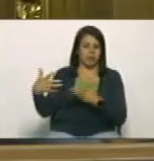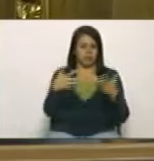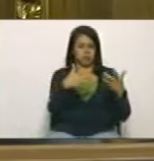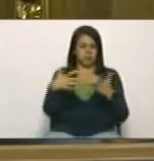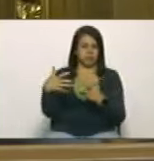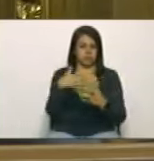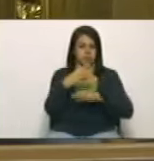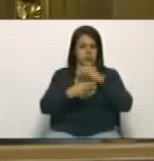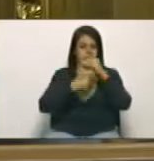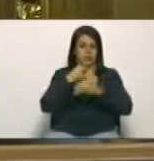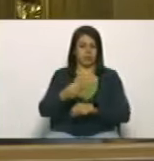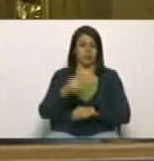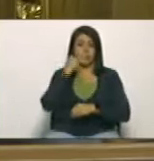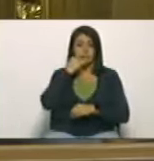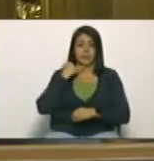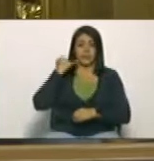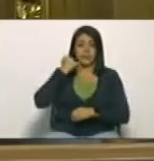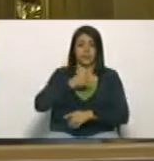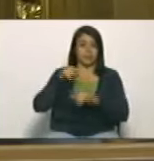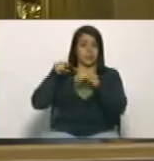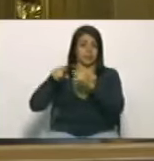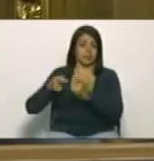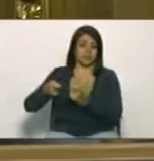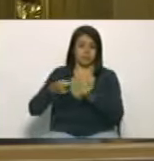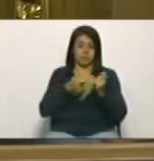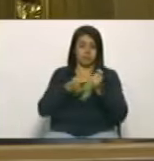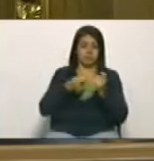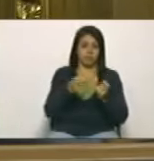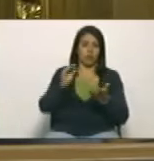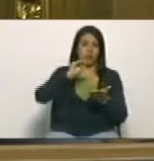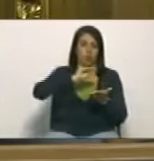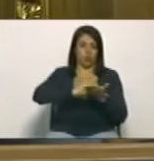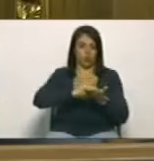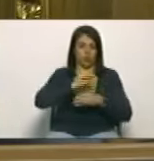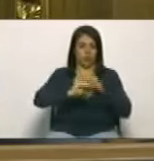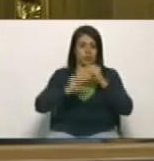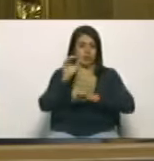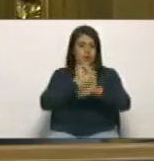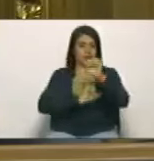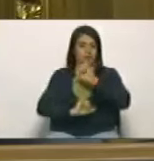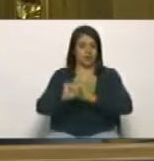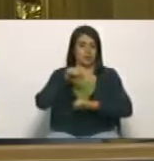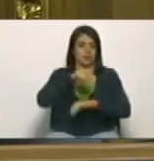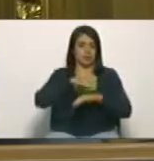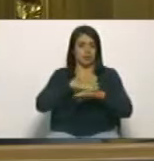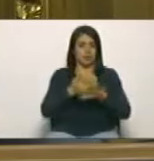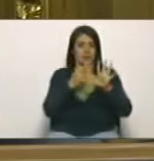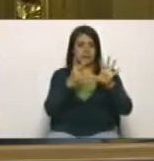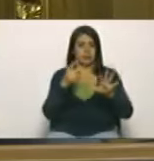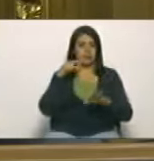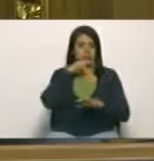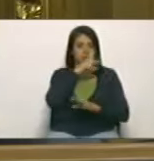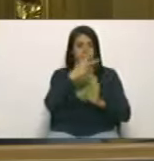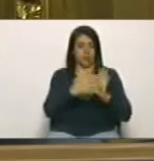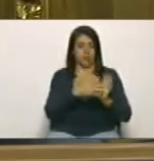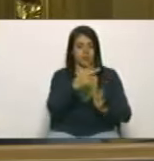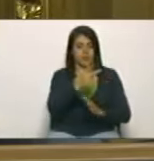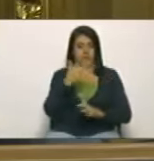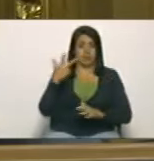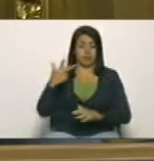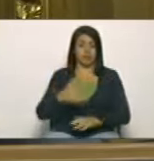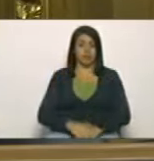ataques perpetrados por las fuerzas sionistas israelíes desde la reanudación de esta ofensiva bélica el 7 de octubre de